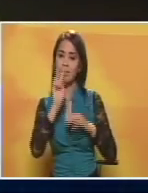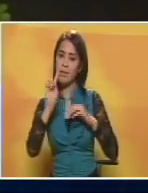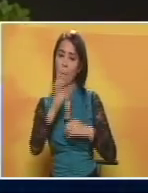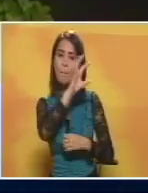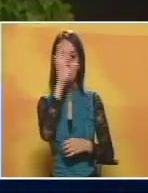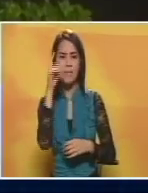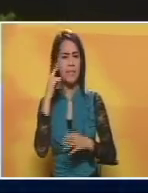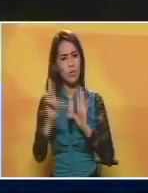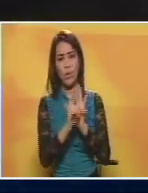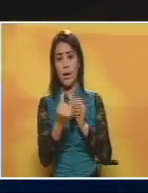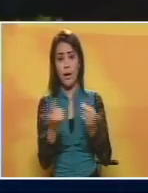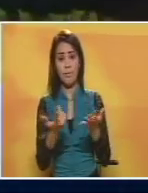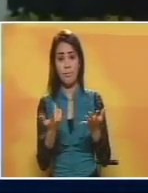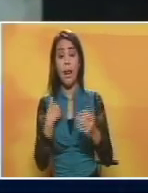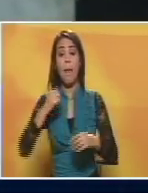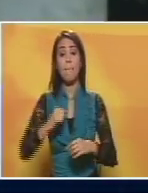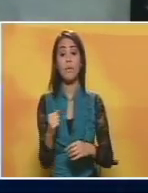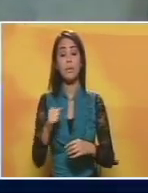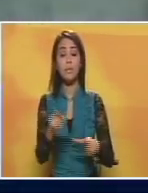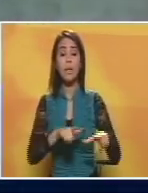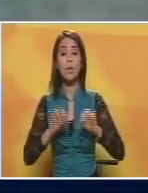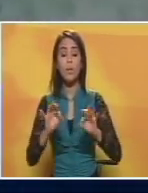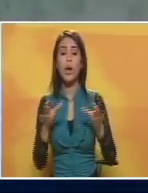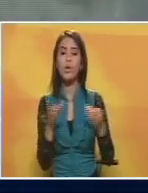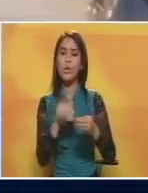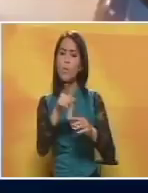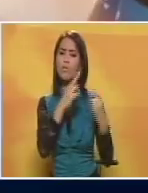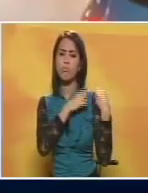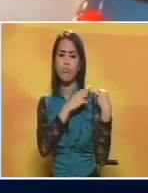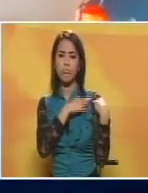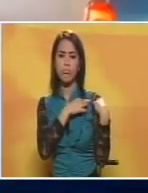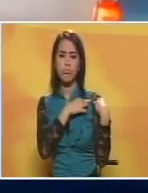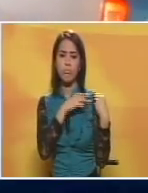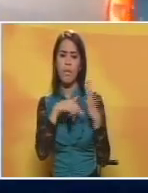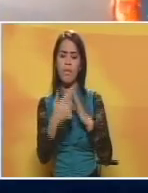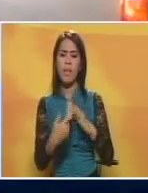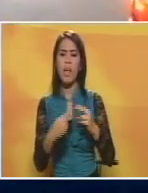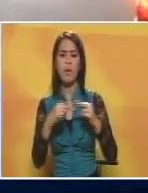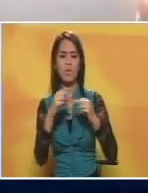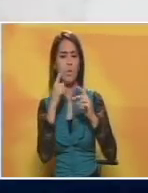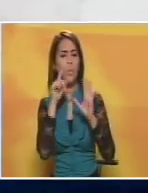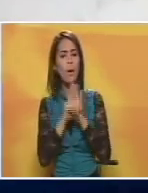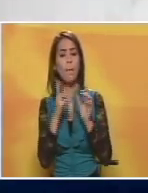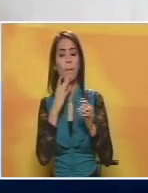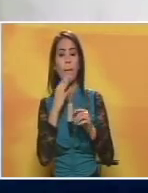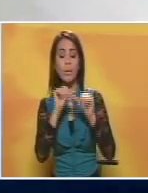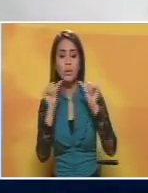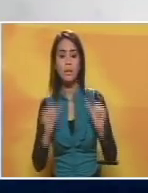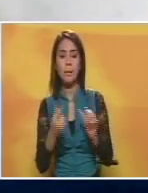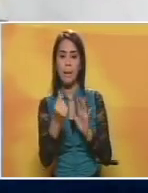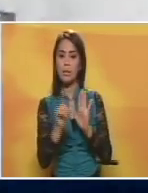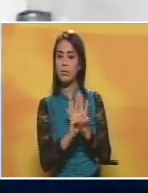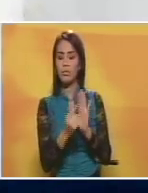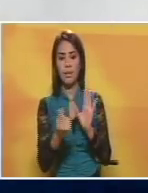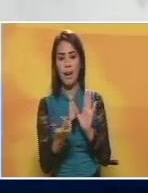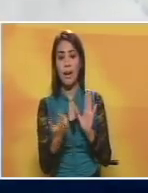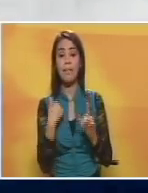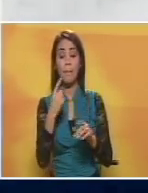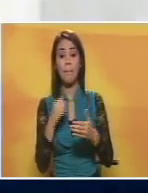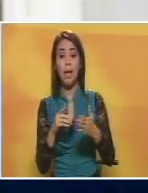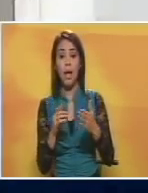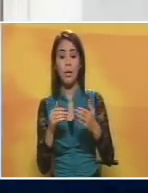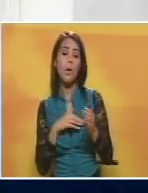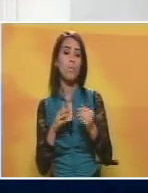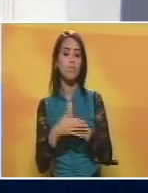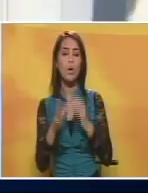De acuerdo con la Policía Federal, el grupo delictivo era responsable de una compleja estructura de lavado de dinero transnacional y de ocultar divisas.